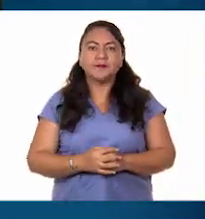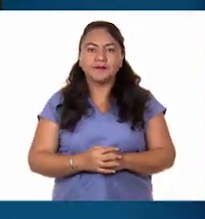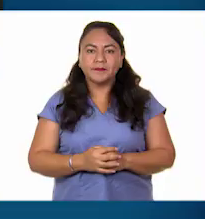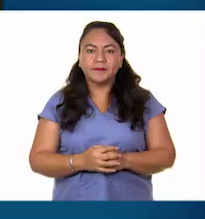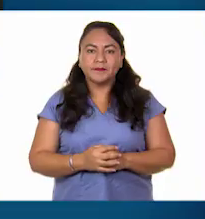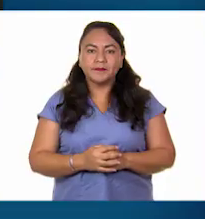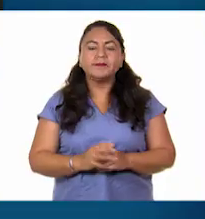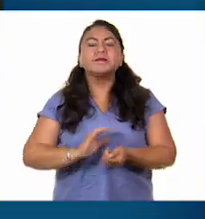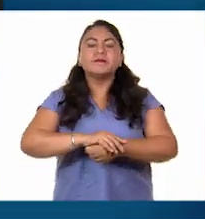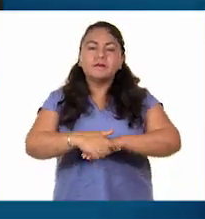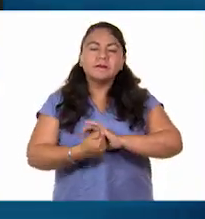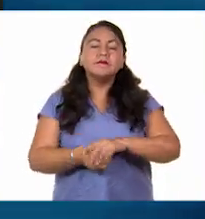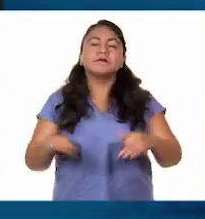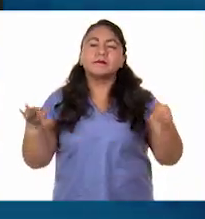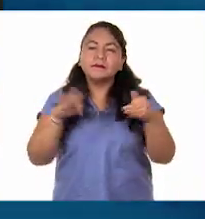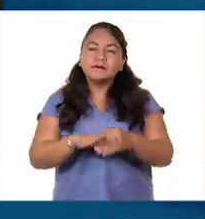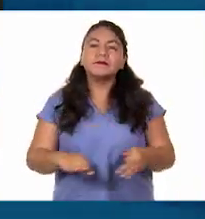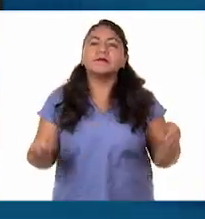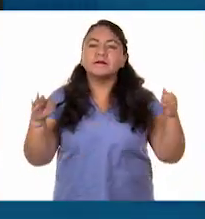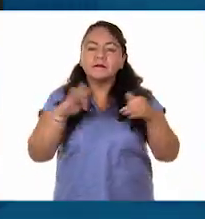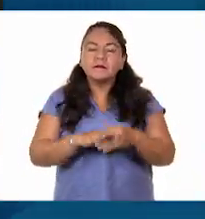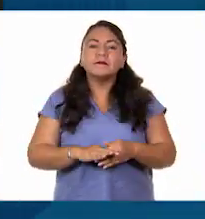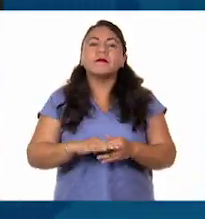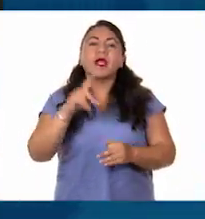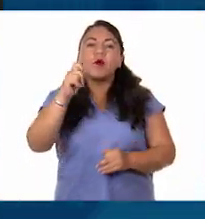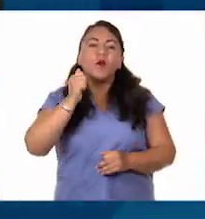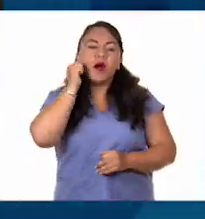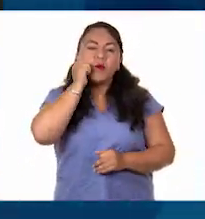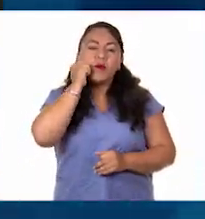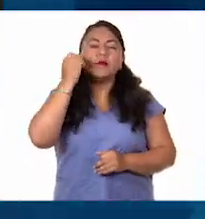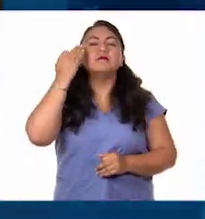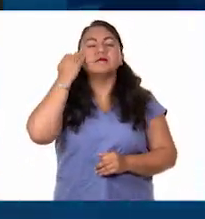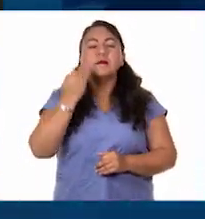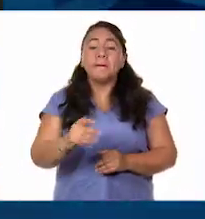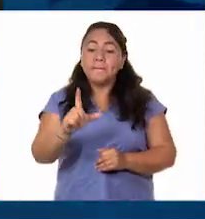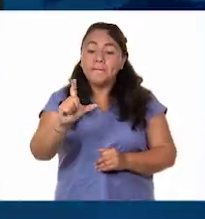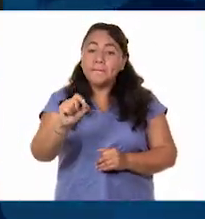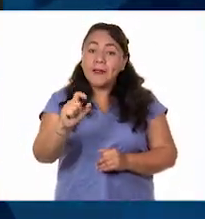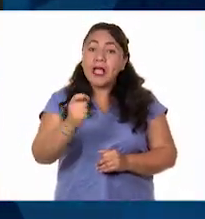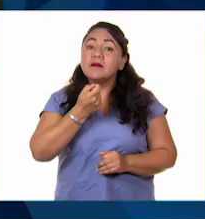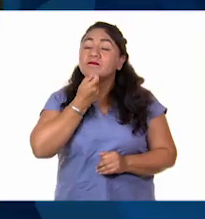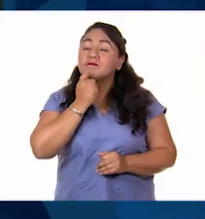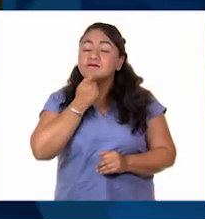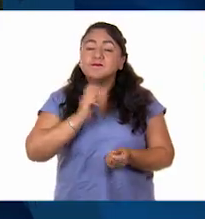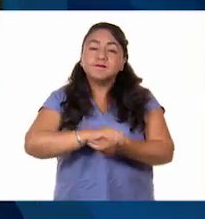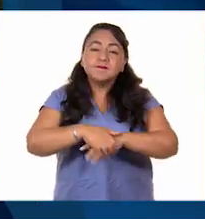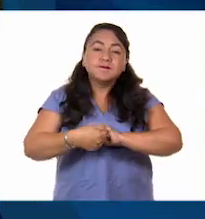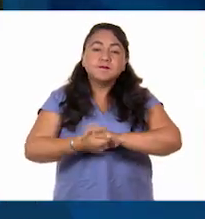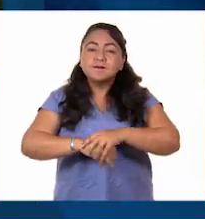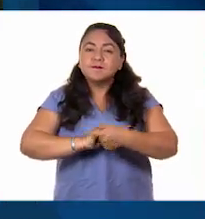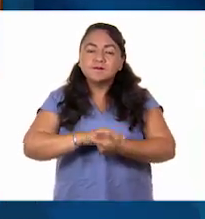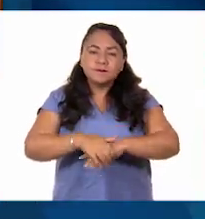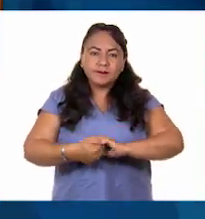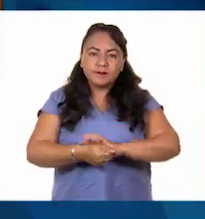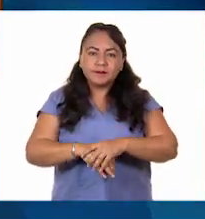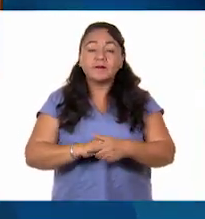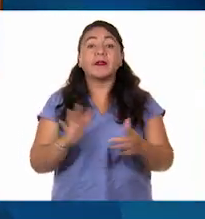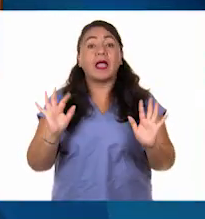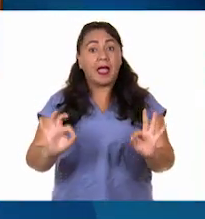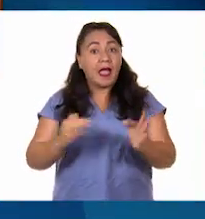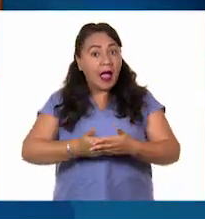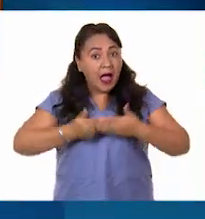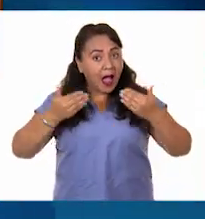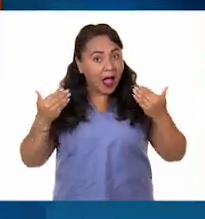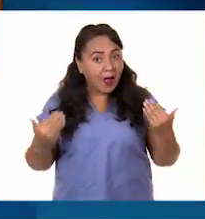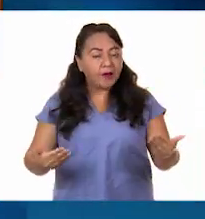cubrebocas. Lava tus manos frecuentemente con agua y con jabón, por lo menos durante 20 segundos. Ahora